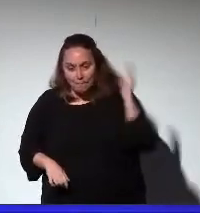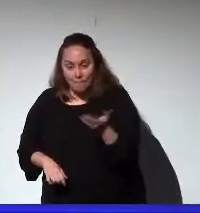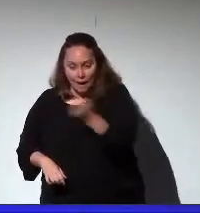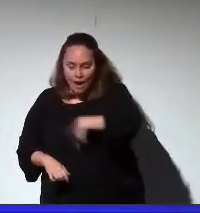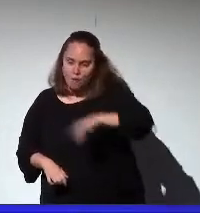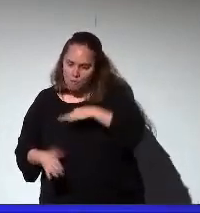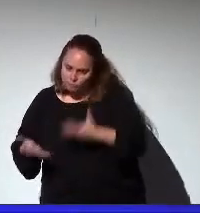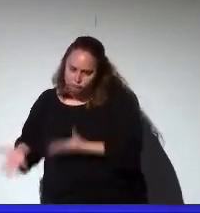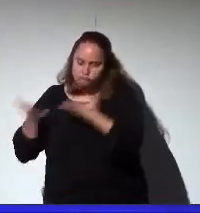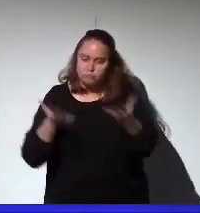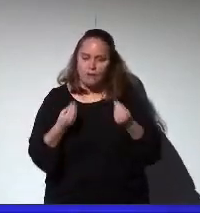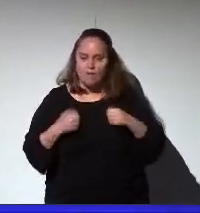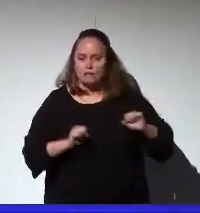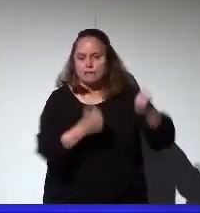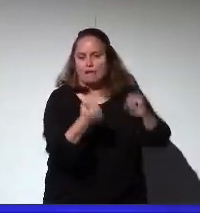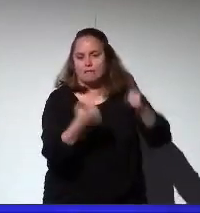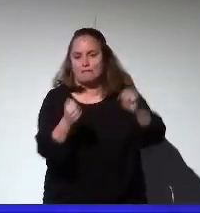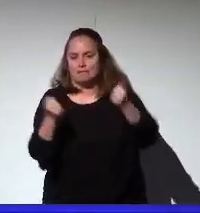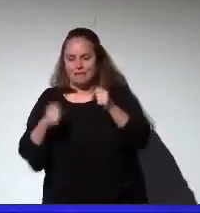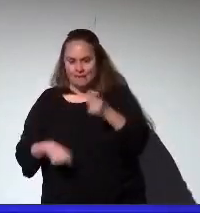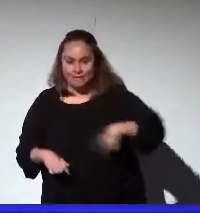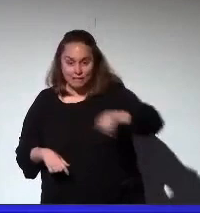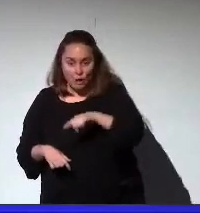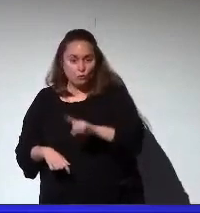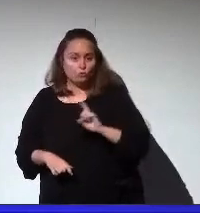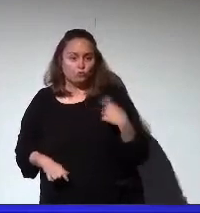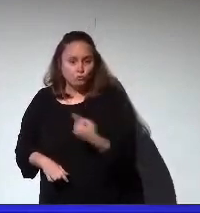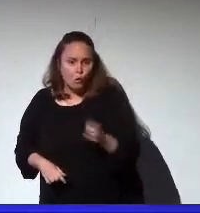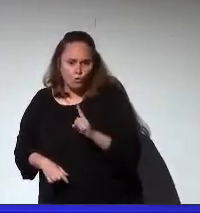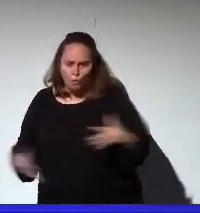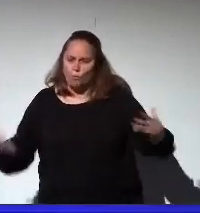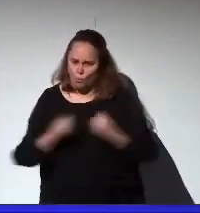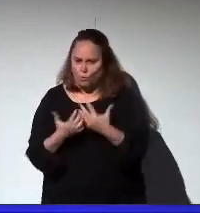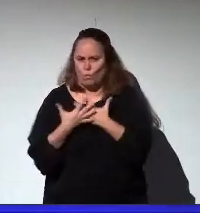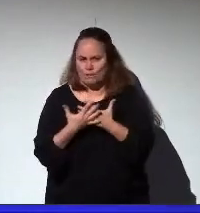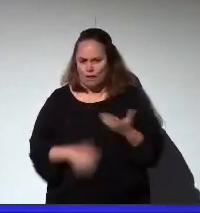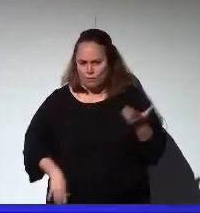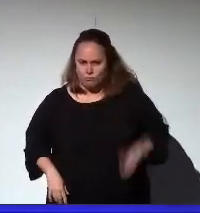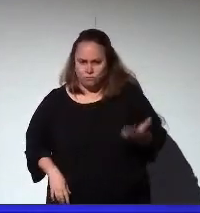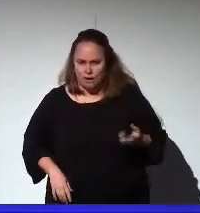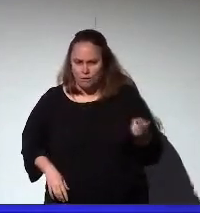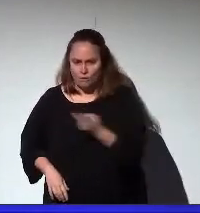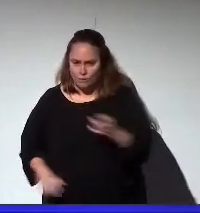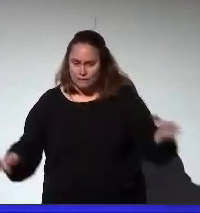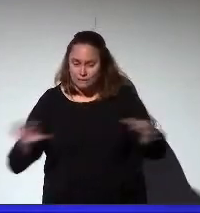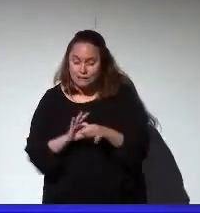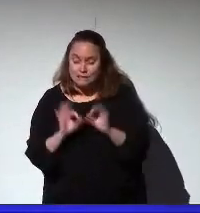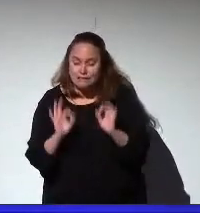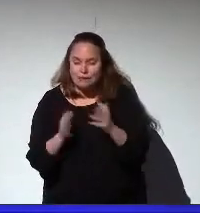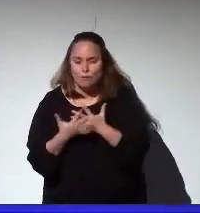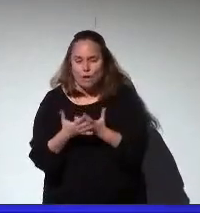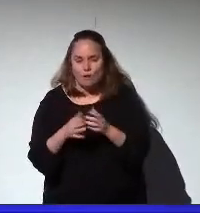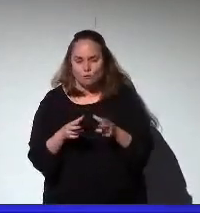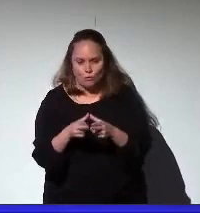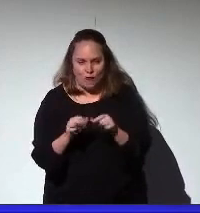y responder a esa situación. Y de manera complementaria el voluntariado, que fue fundamental. Y en particular el voluntariado social. Y ahí